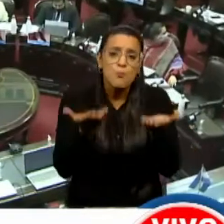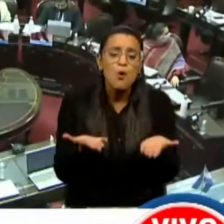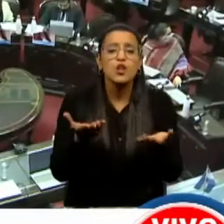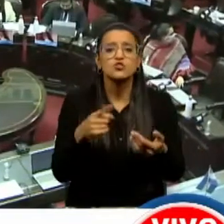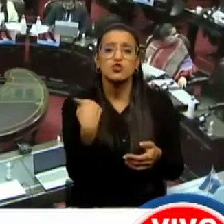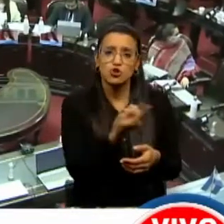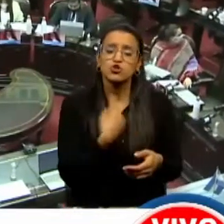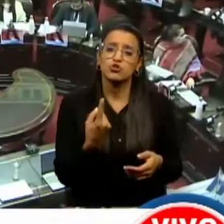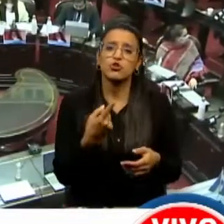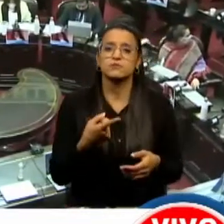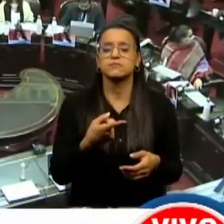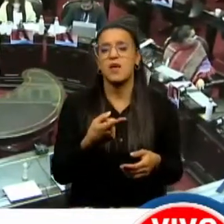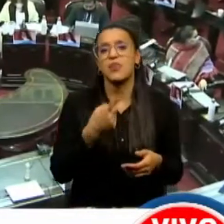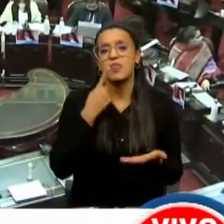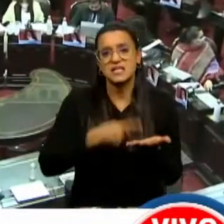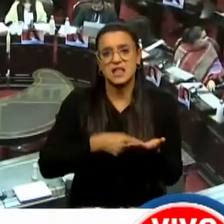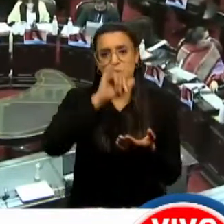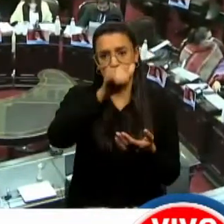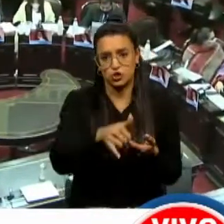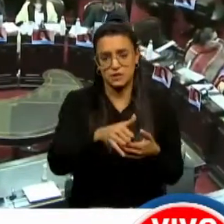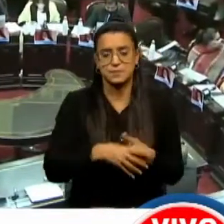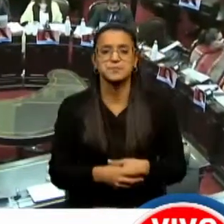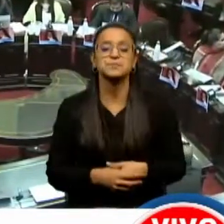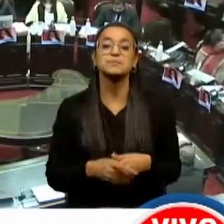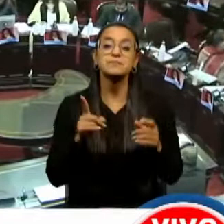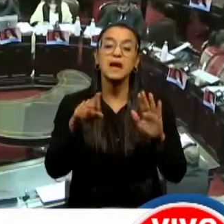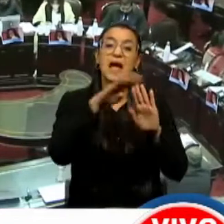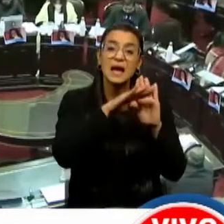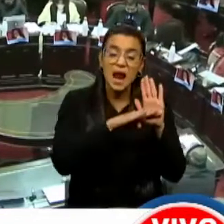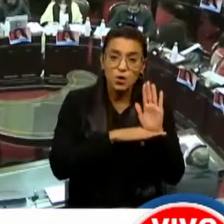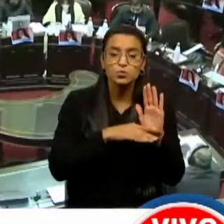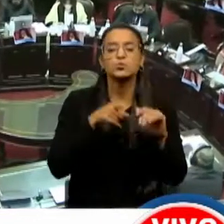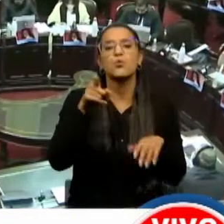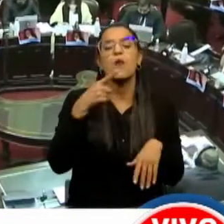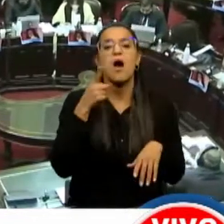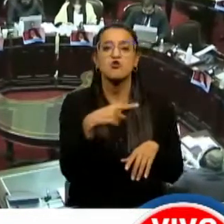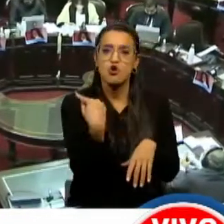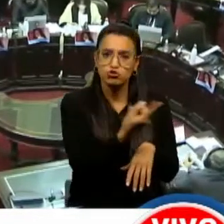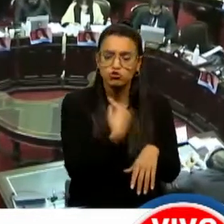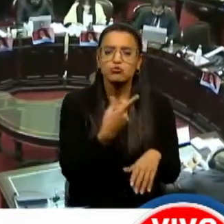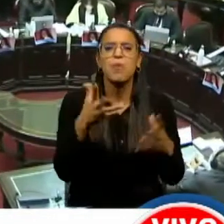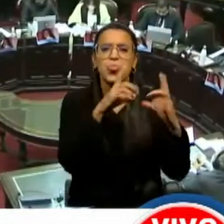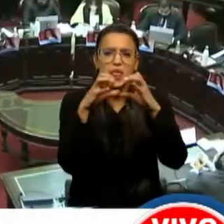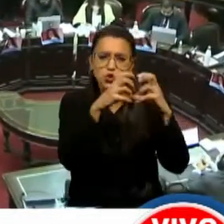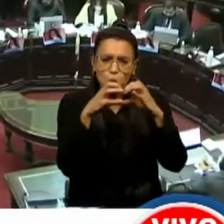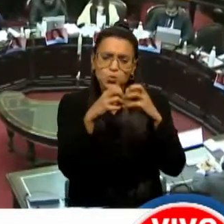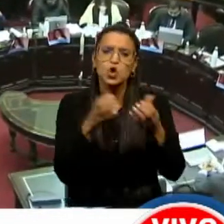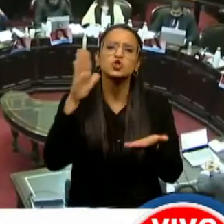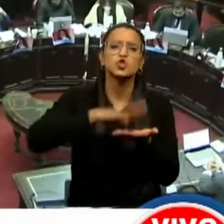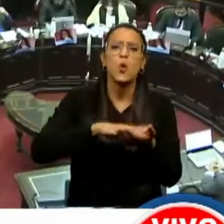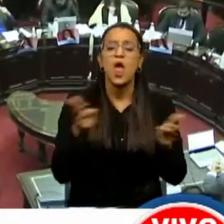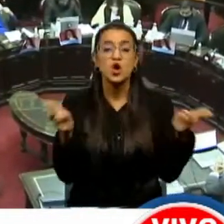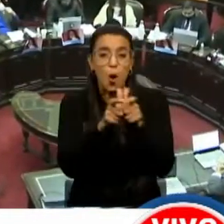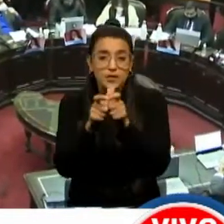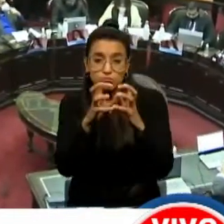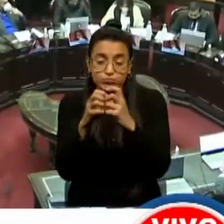hemos decidido acompañar. Y la cláusula antielusión, celebramos que después de la discusión que tuvimos en comisión